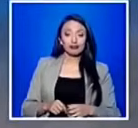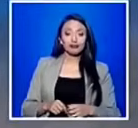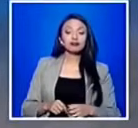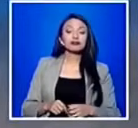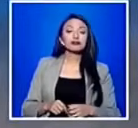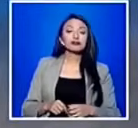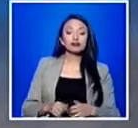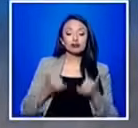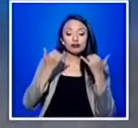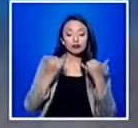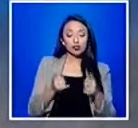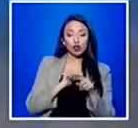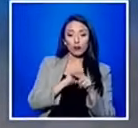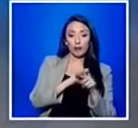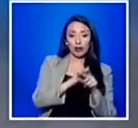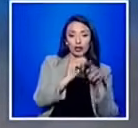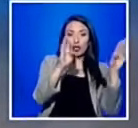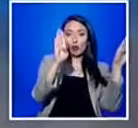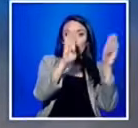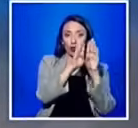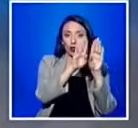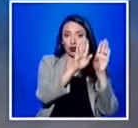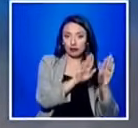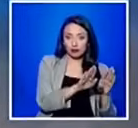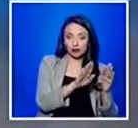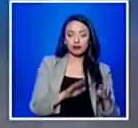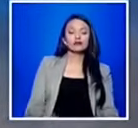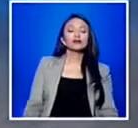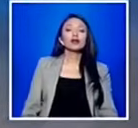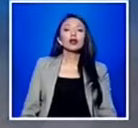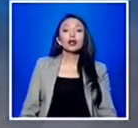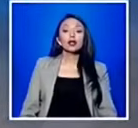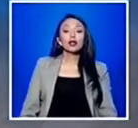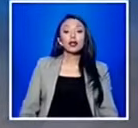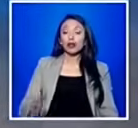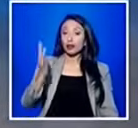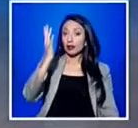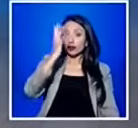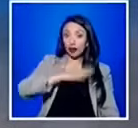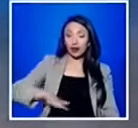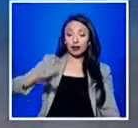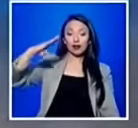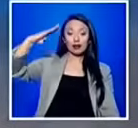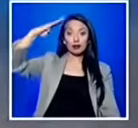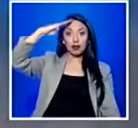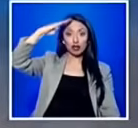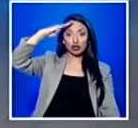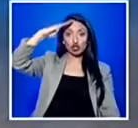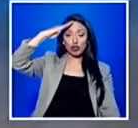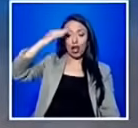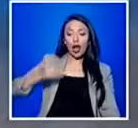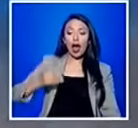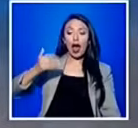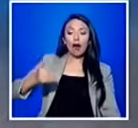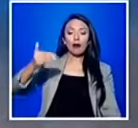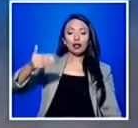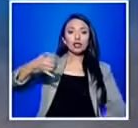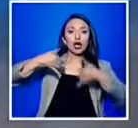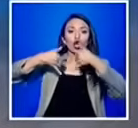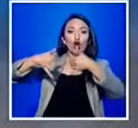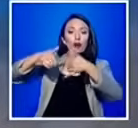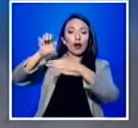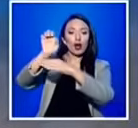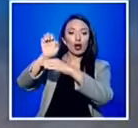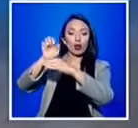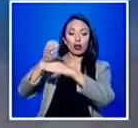Hoy la selección nacional entrenará a puertas cerradas, mientras que les contamos al finalizar que el Nacional avanzó a los cuartos de final de la Copa Ecuador,